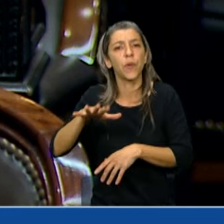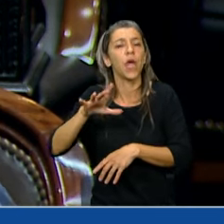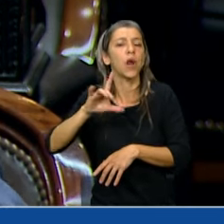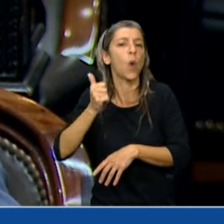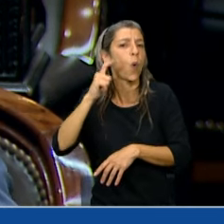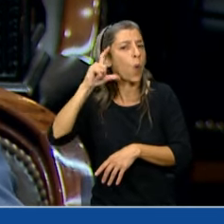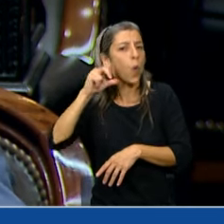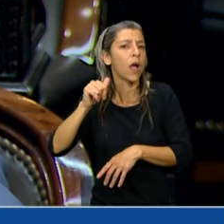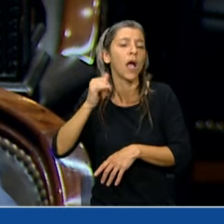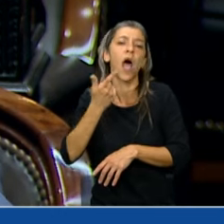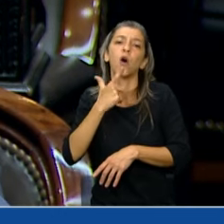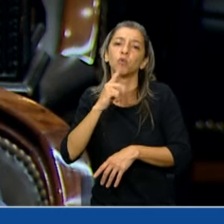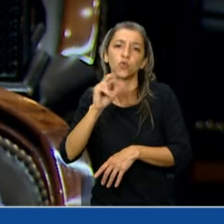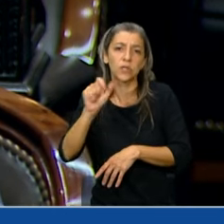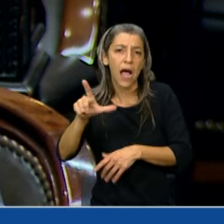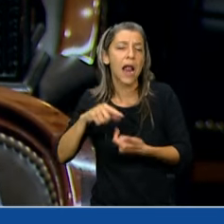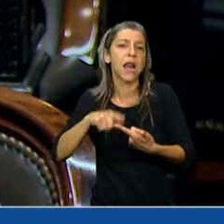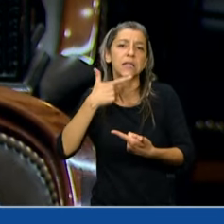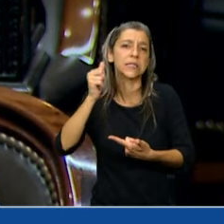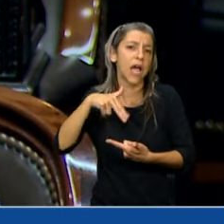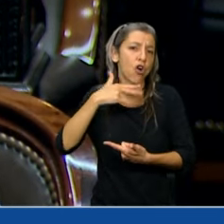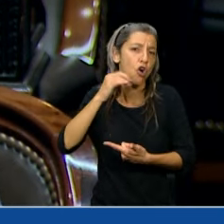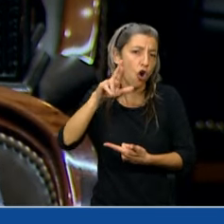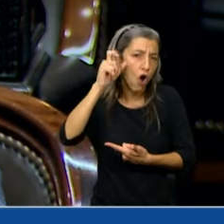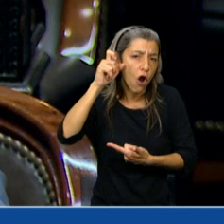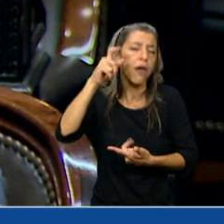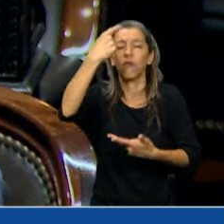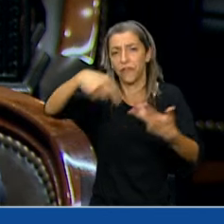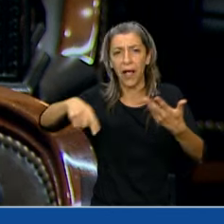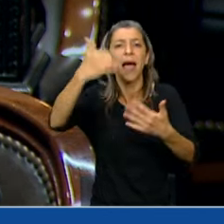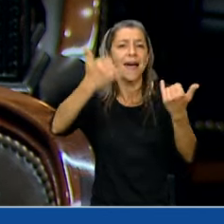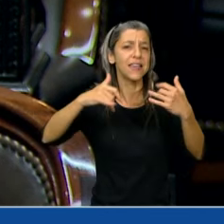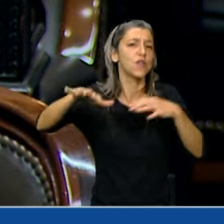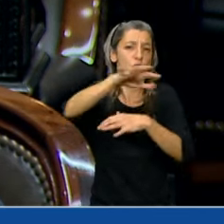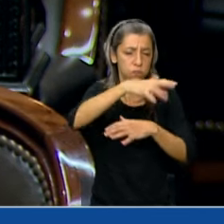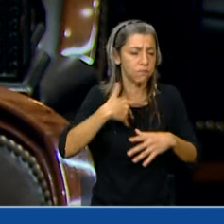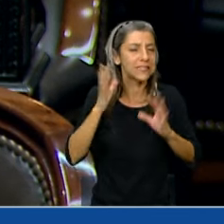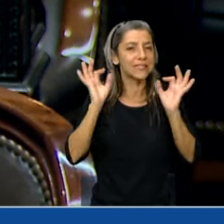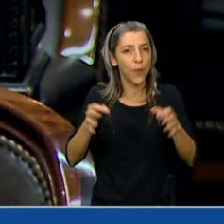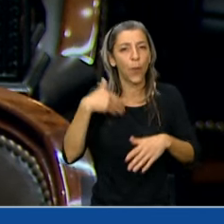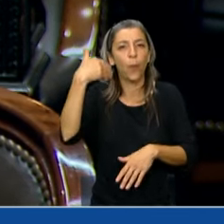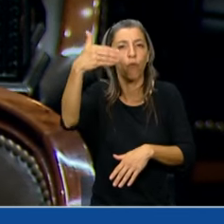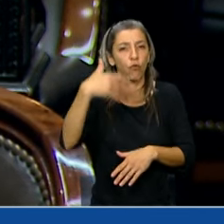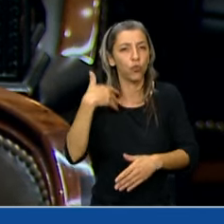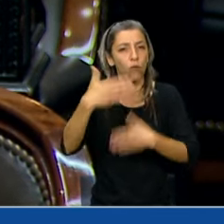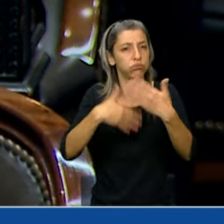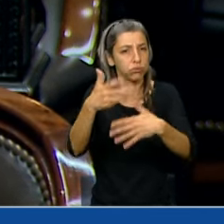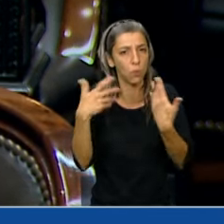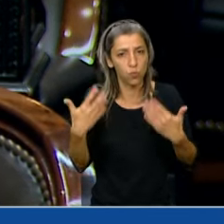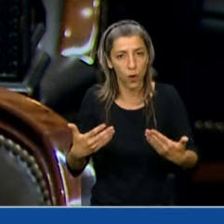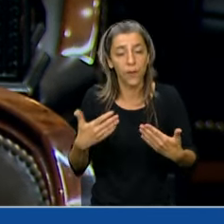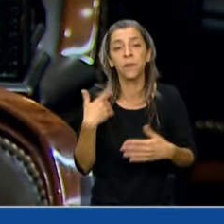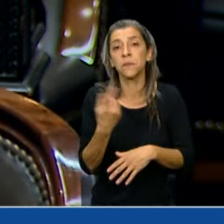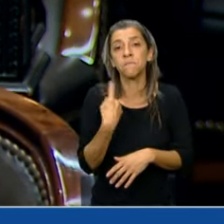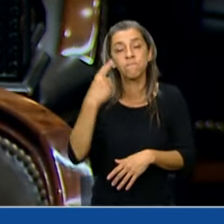Cuenca austral y en todo nuestro país tenemos un potencial muy importante también consideramos que tiene que haber